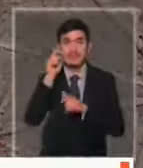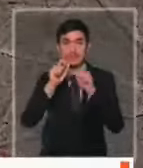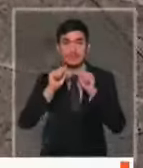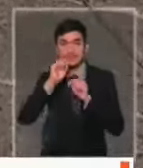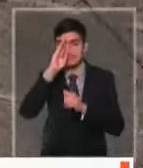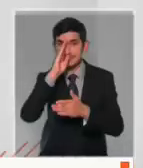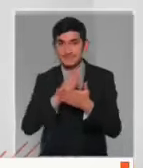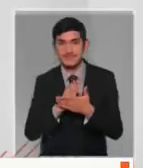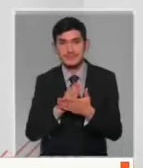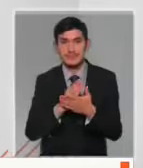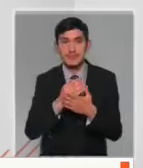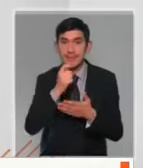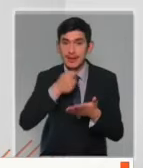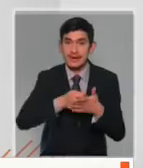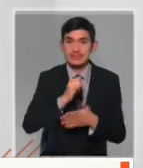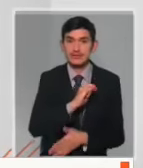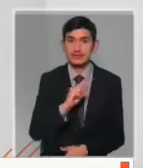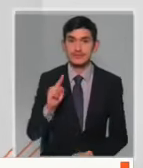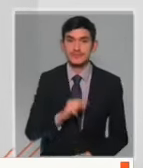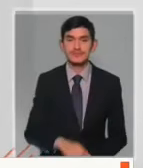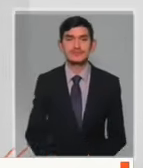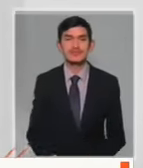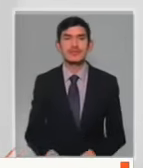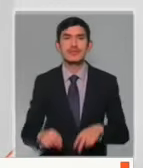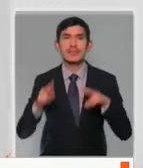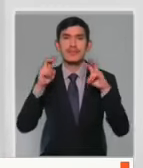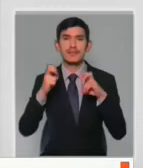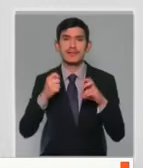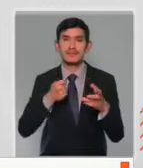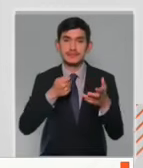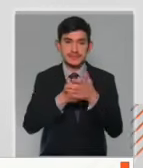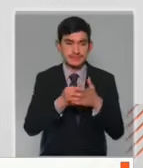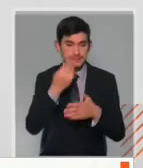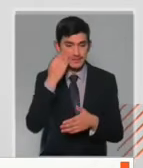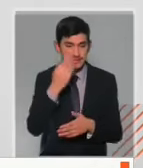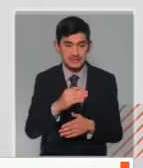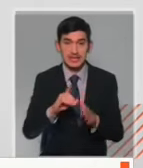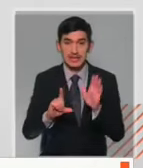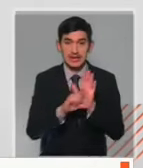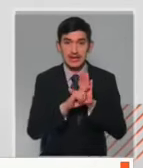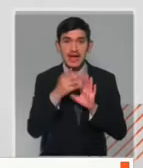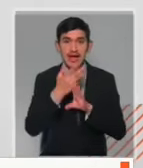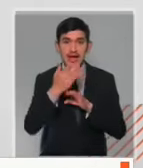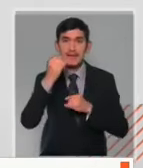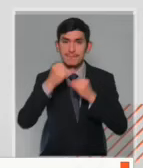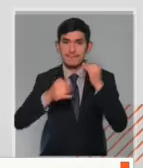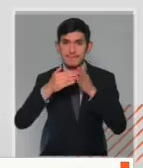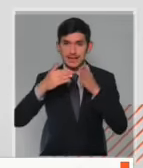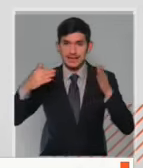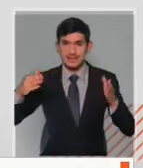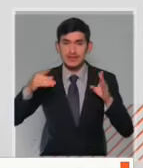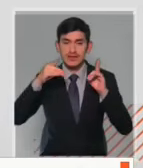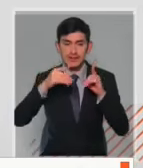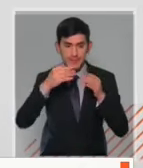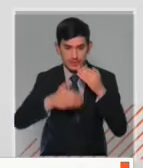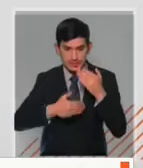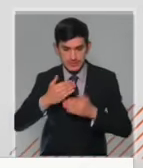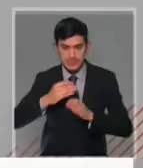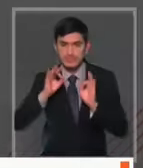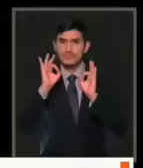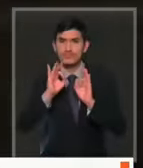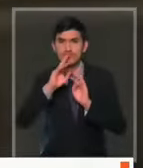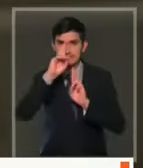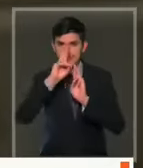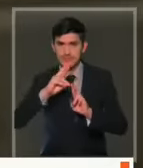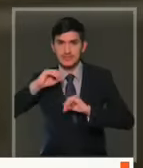pagarán o no. En cuanto a las compensaciones legales, existe un marco legal vigente cuyo proceso será estrictamente respetado por la